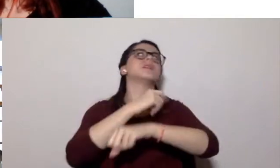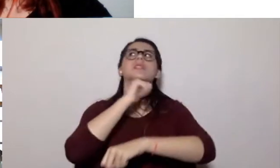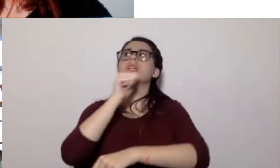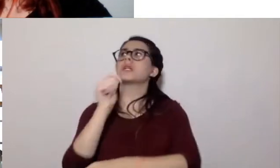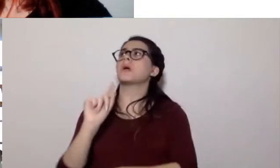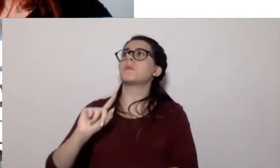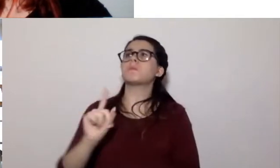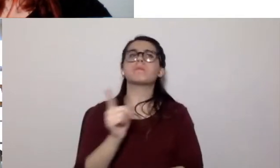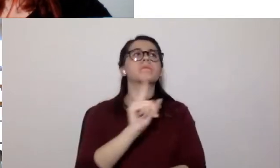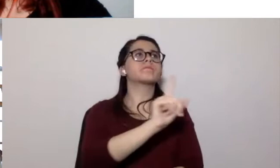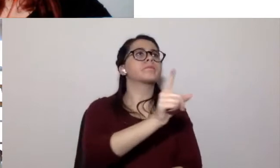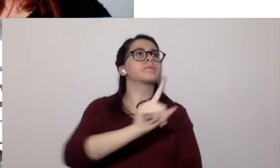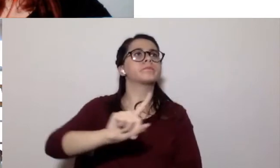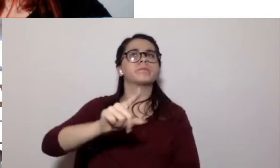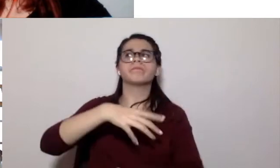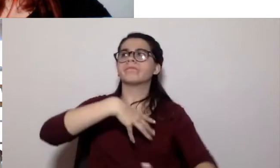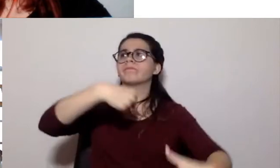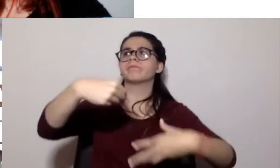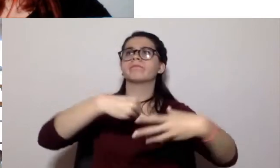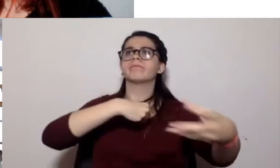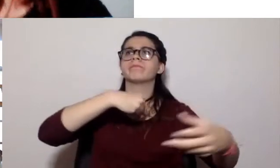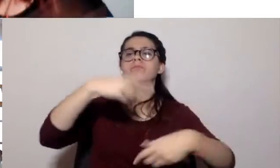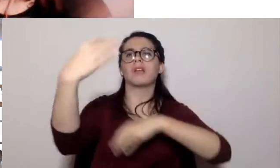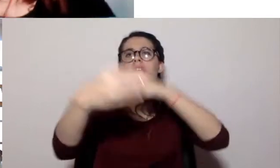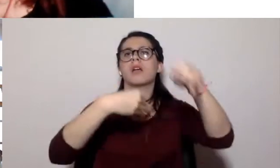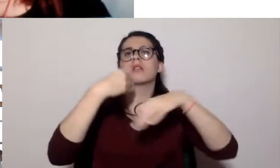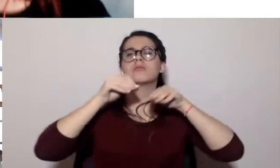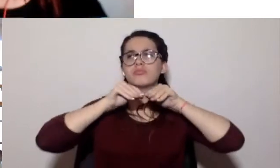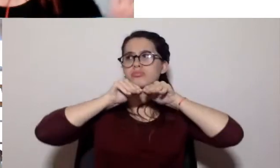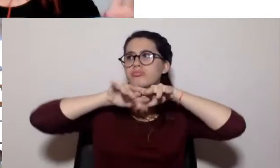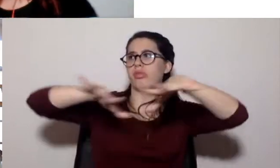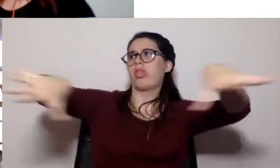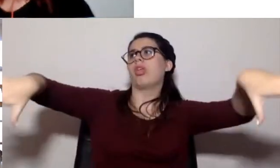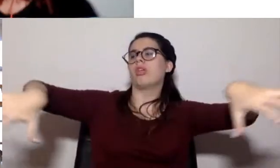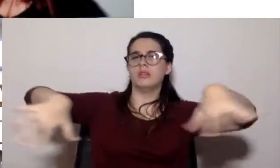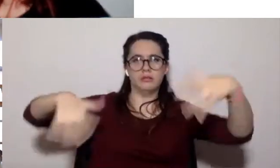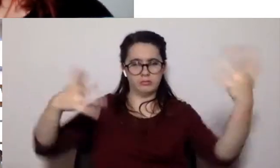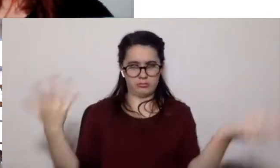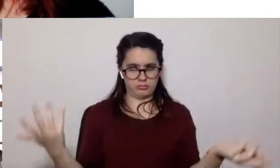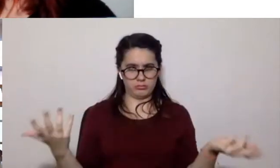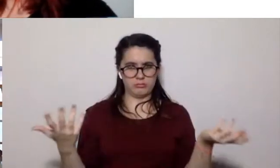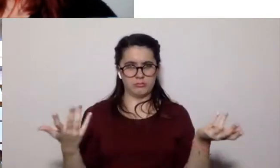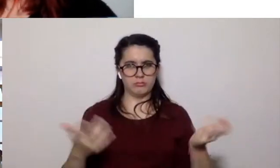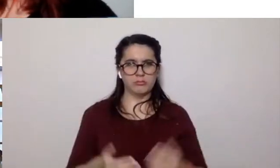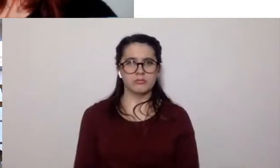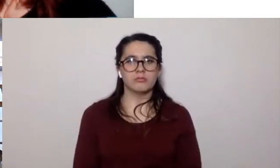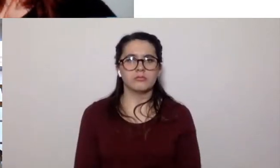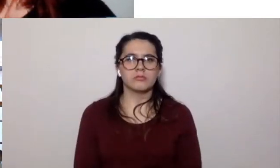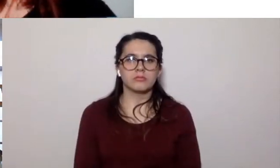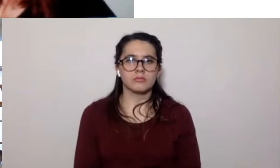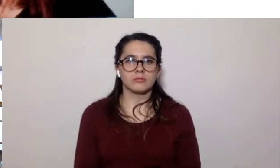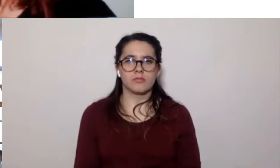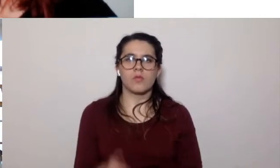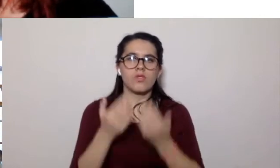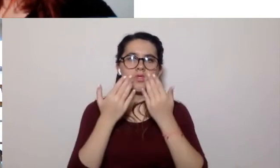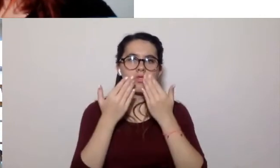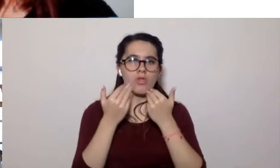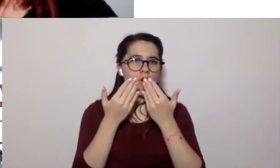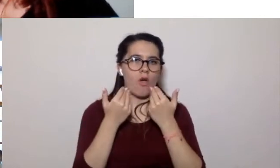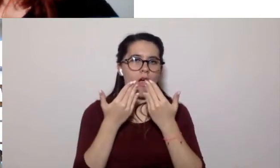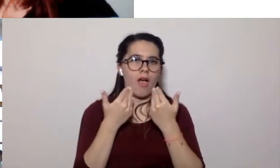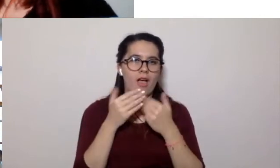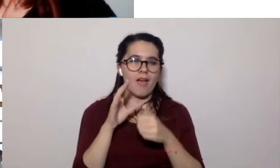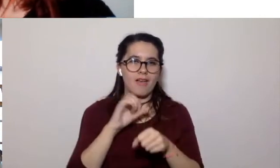y chance y contagio a todo mundo, ¿no? No existe. No existe, ¿no? No existe el